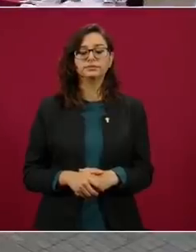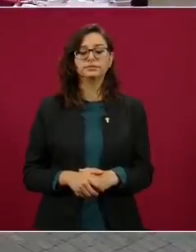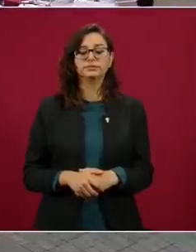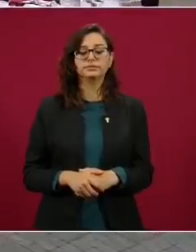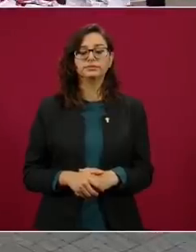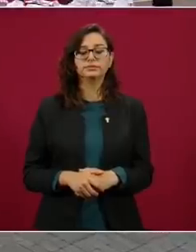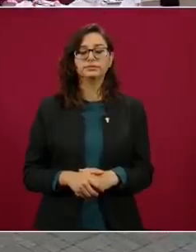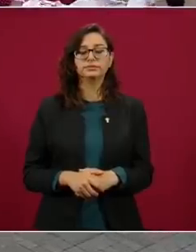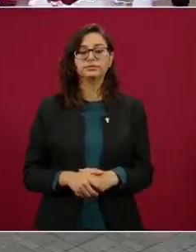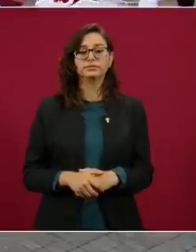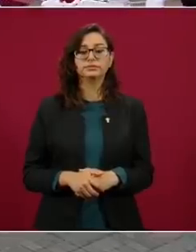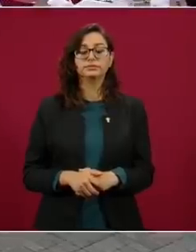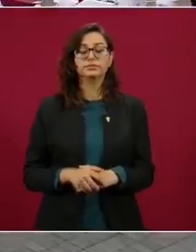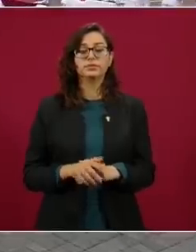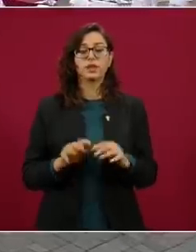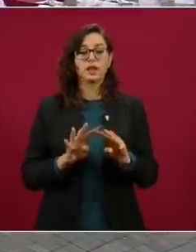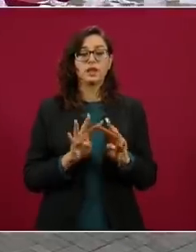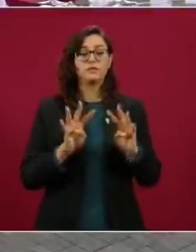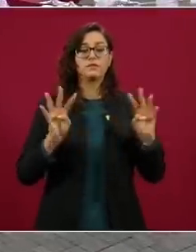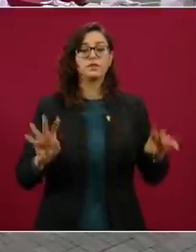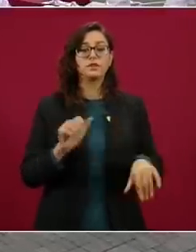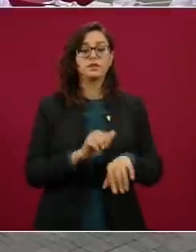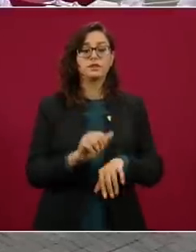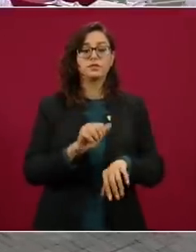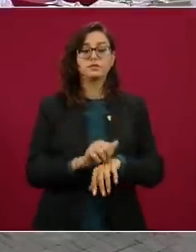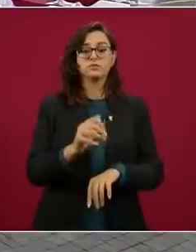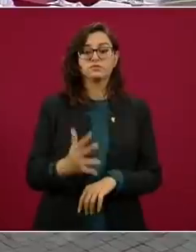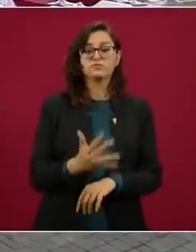recibe fila número 5